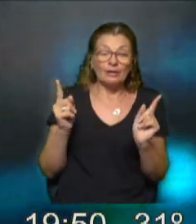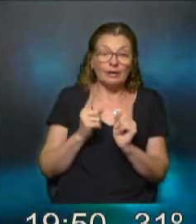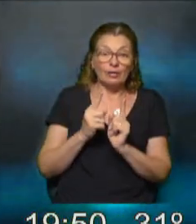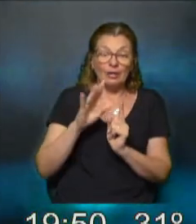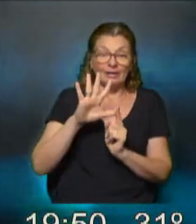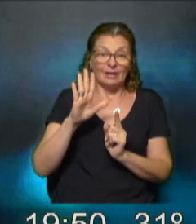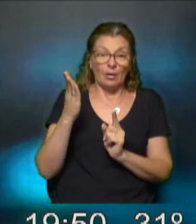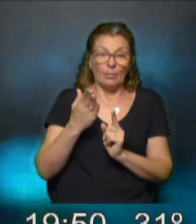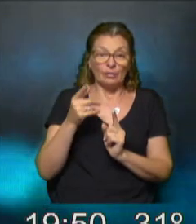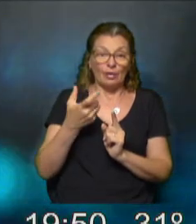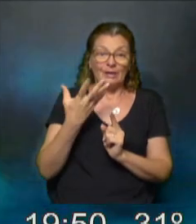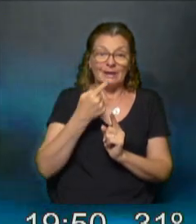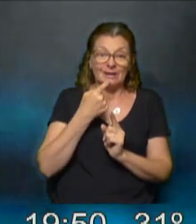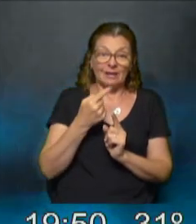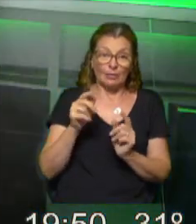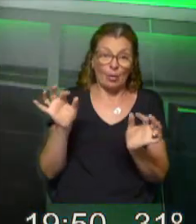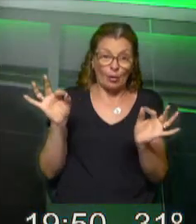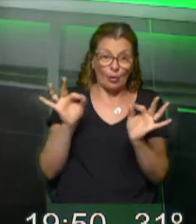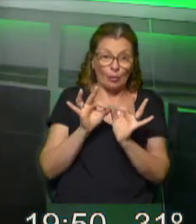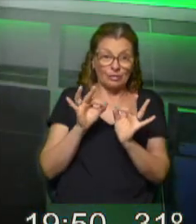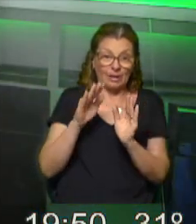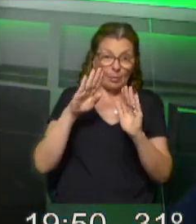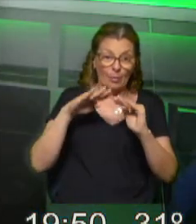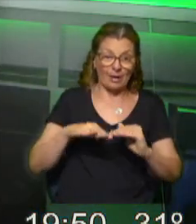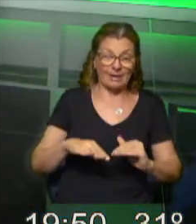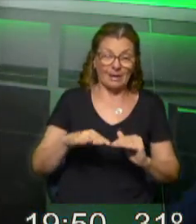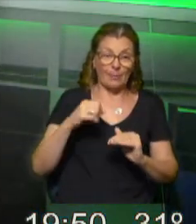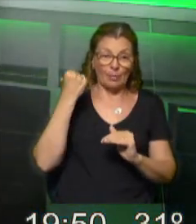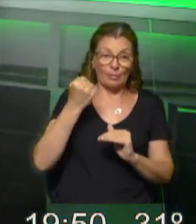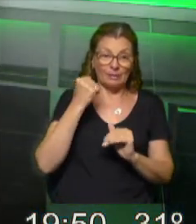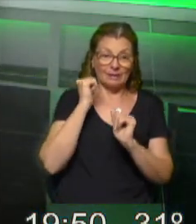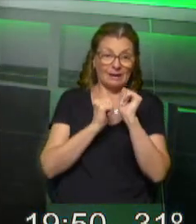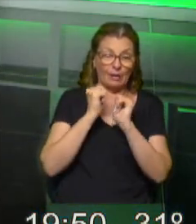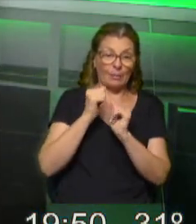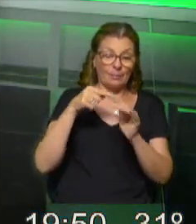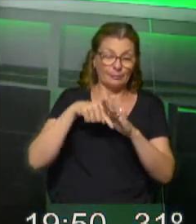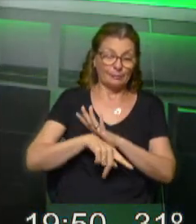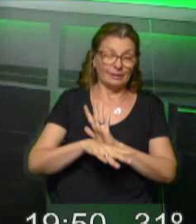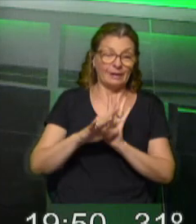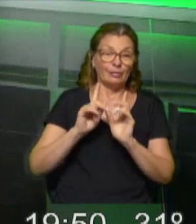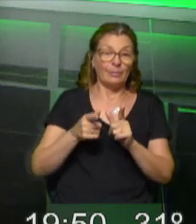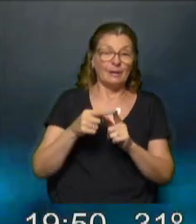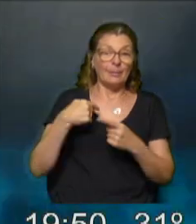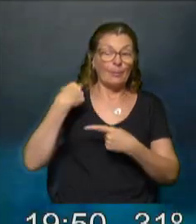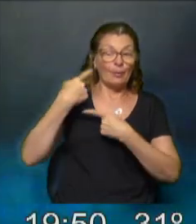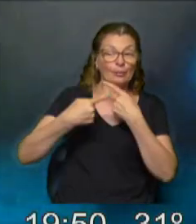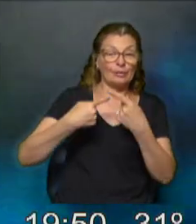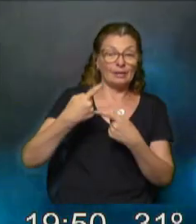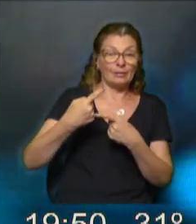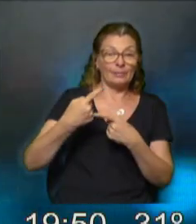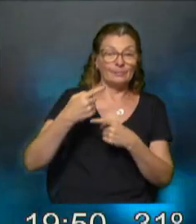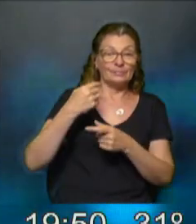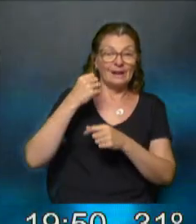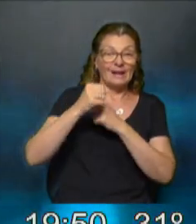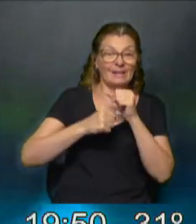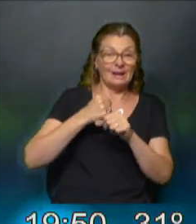5% Y eso supone un brutal ajuste Y eso supone una caída significativa de la economía y supone una profundización de este proceso que viene desde